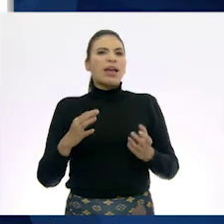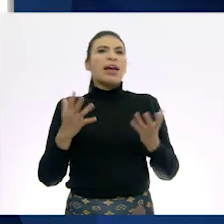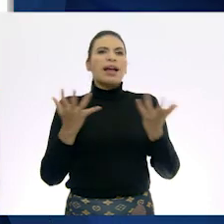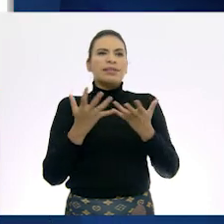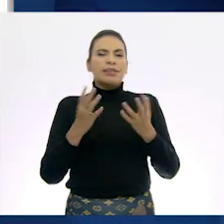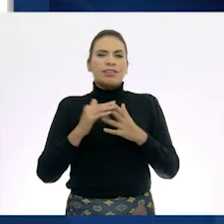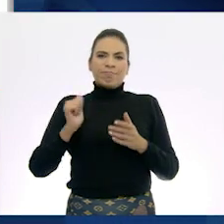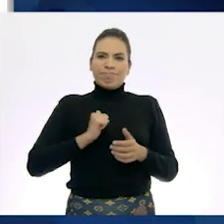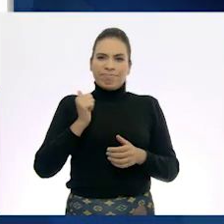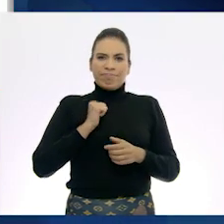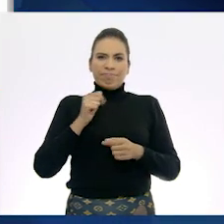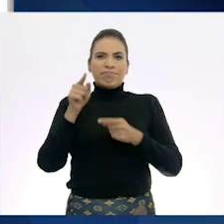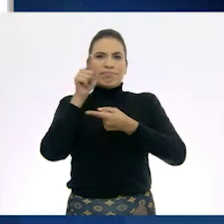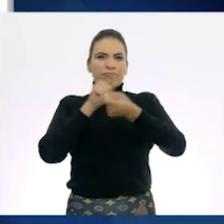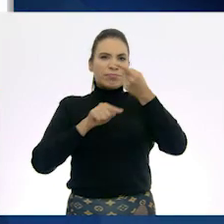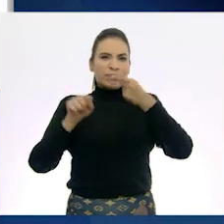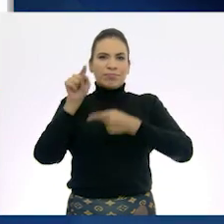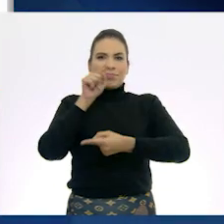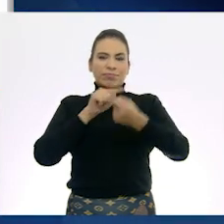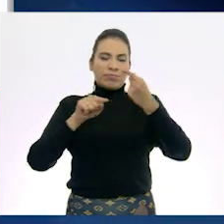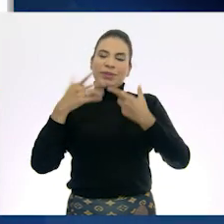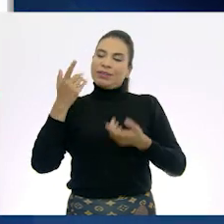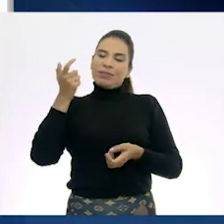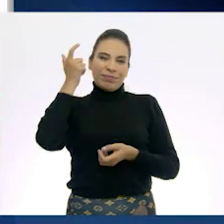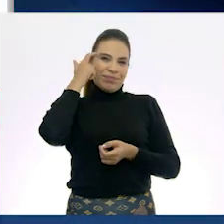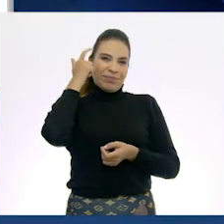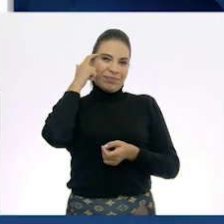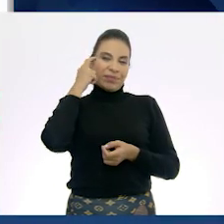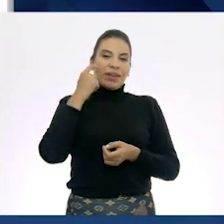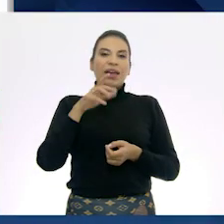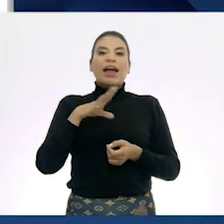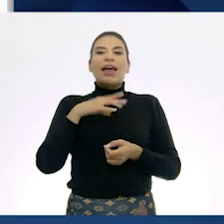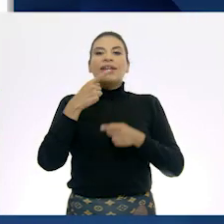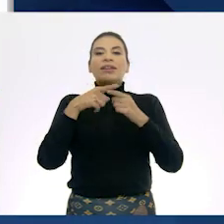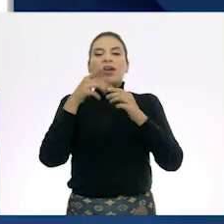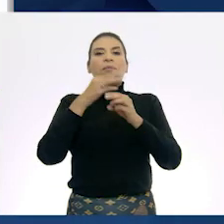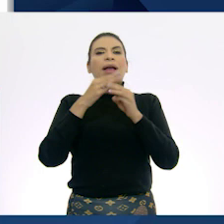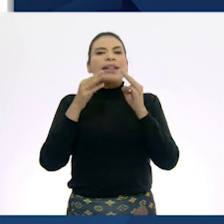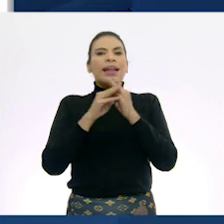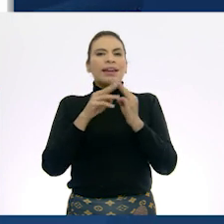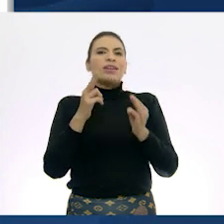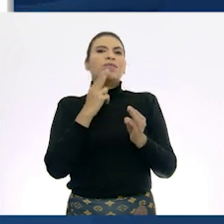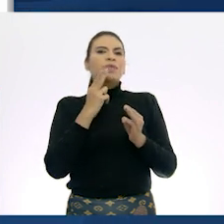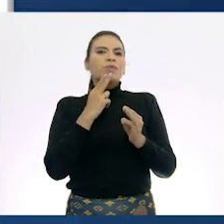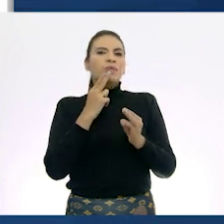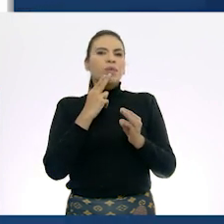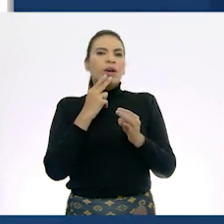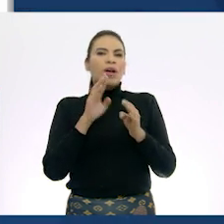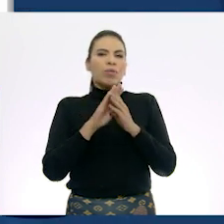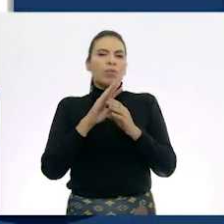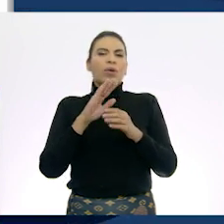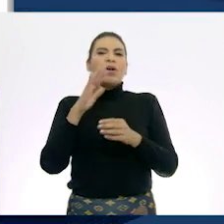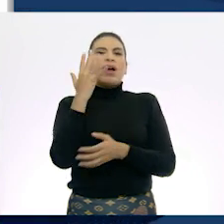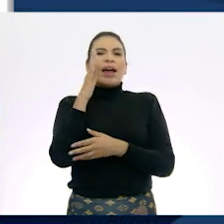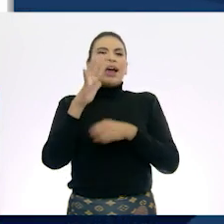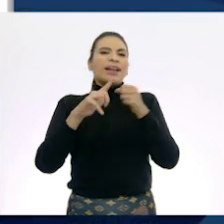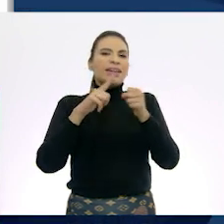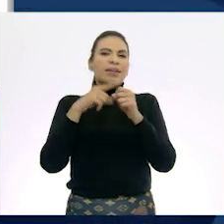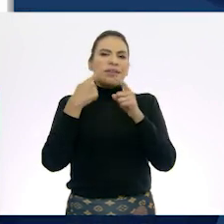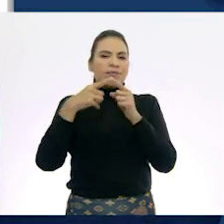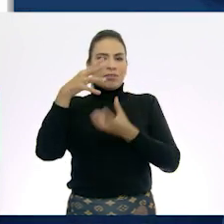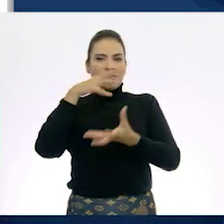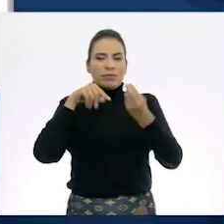un aprovechamiento pues inteligente, ¿no? Tenemos ahí las materias primas, esas materias primas van a pasar a un